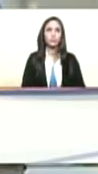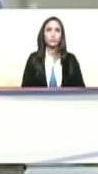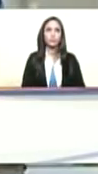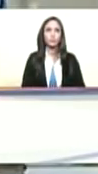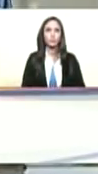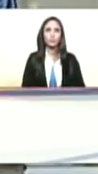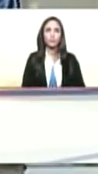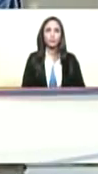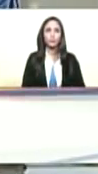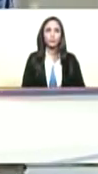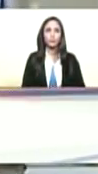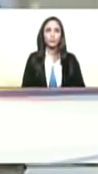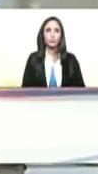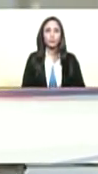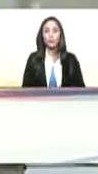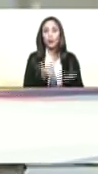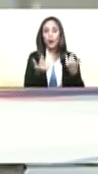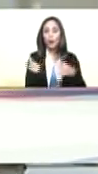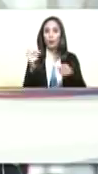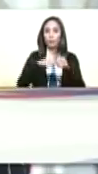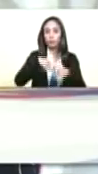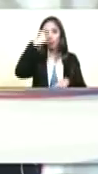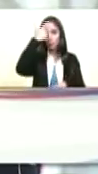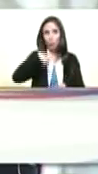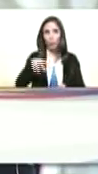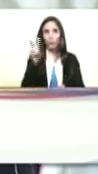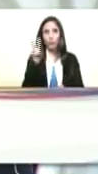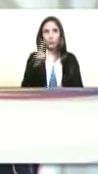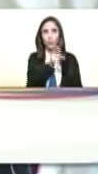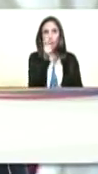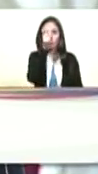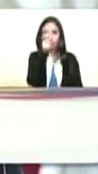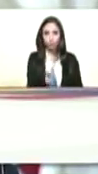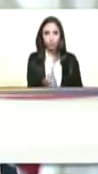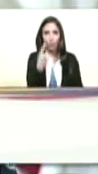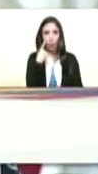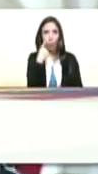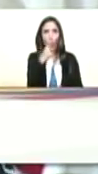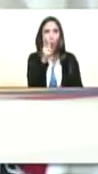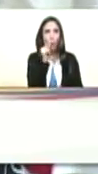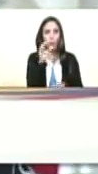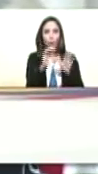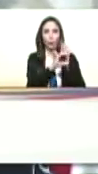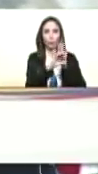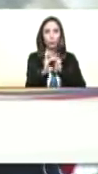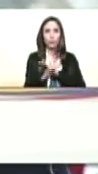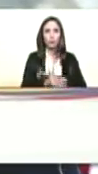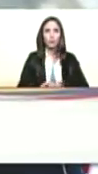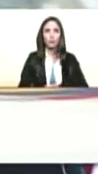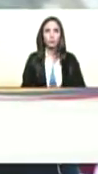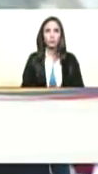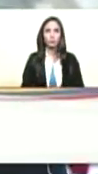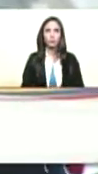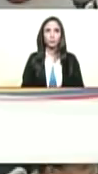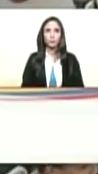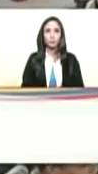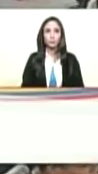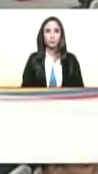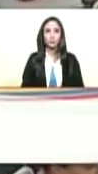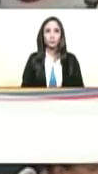está incorporado en el movimiento Somos Venezuela. Constituyente de Biscucuy. Los